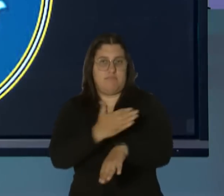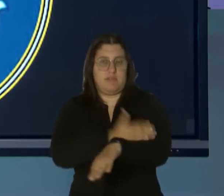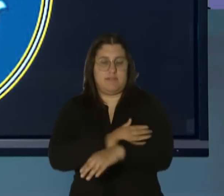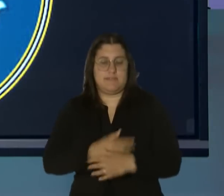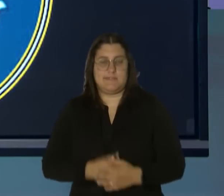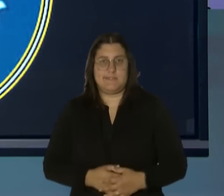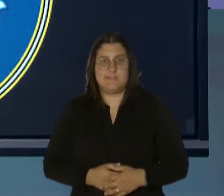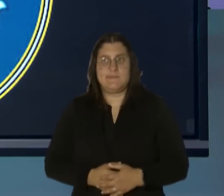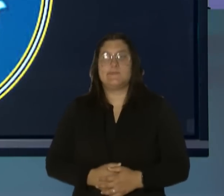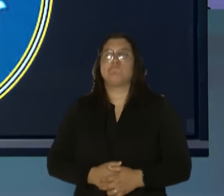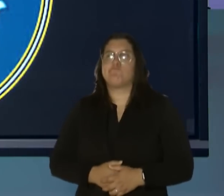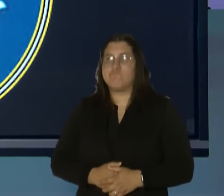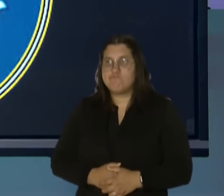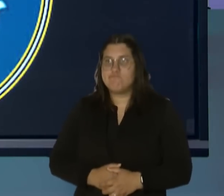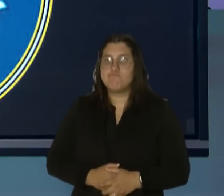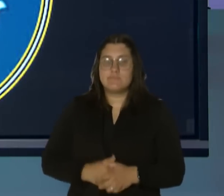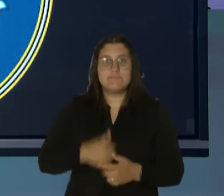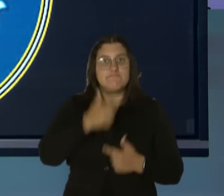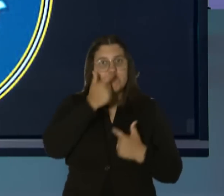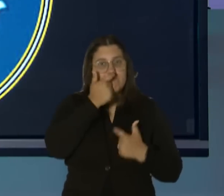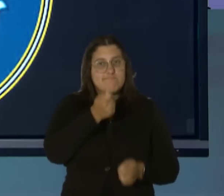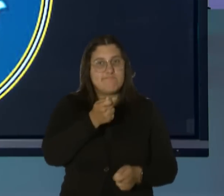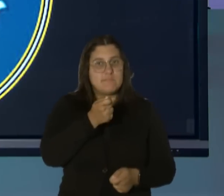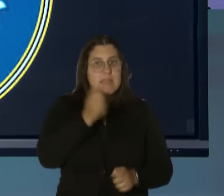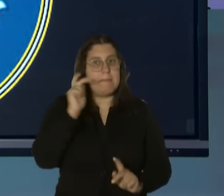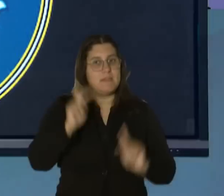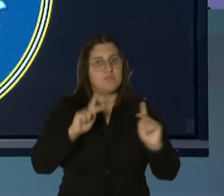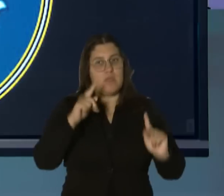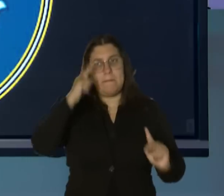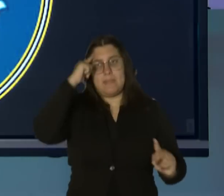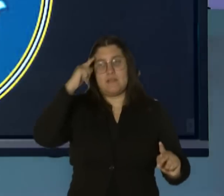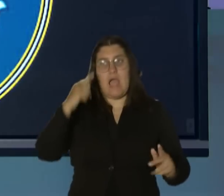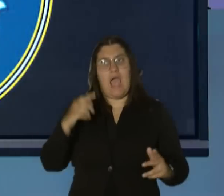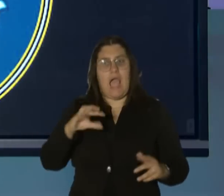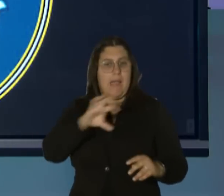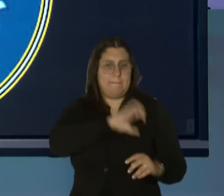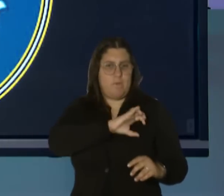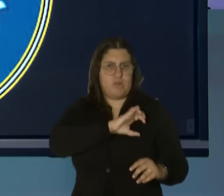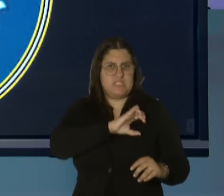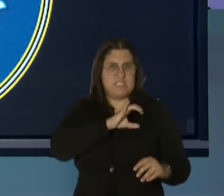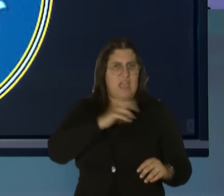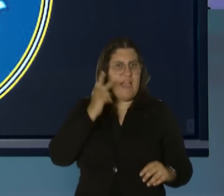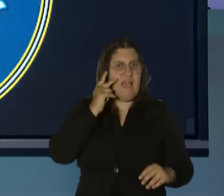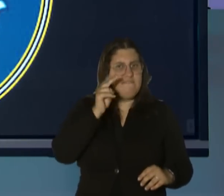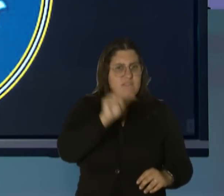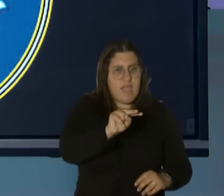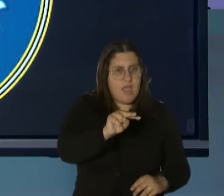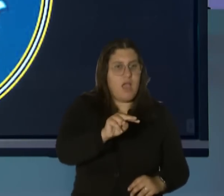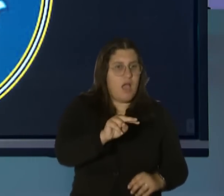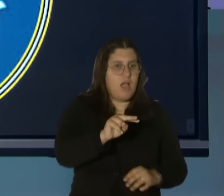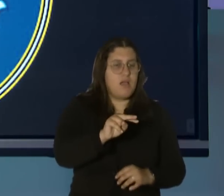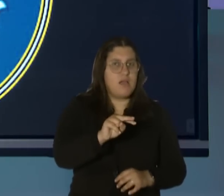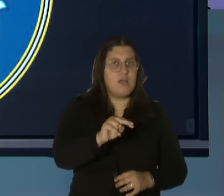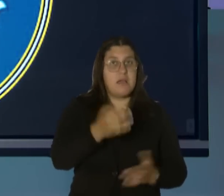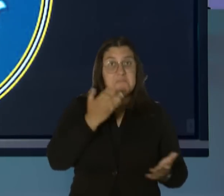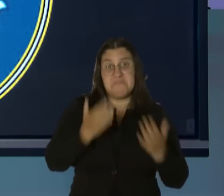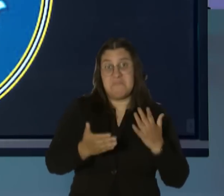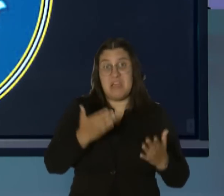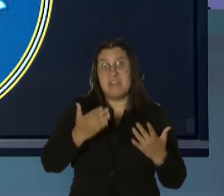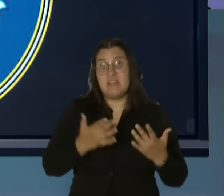Es bien interesante porque todo el mundo piensa en que policía ve a una persona quizás